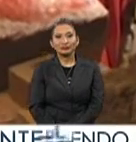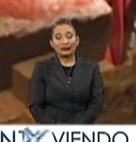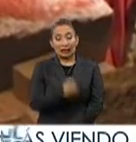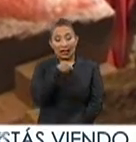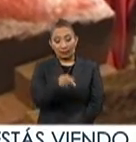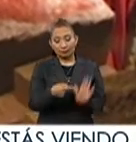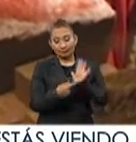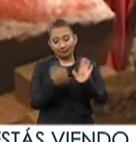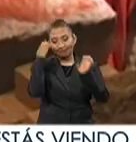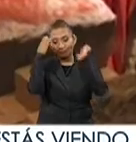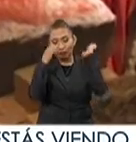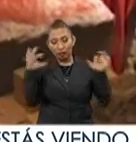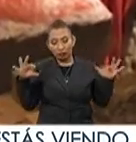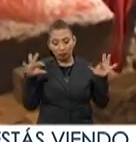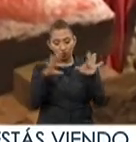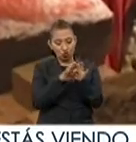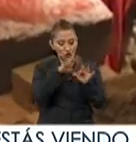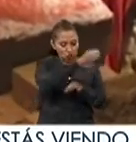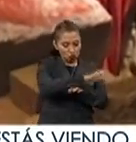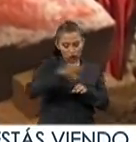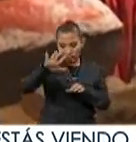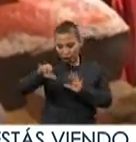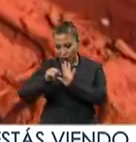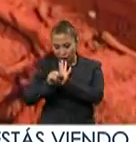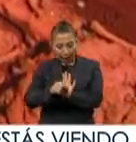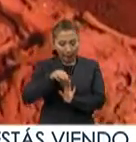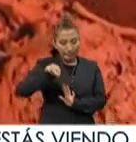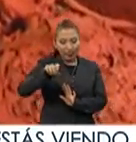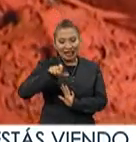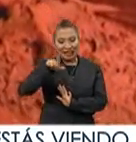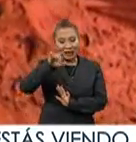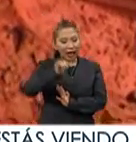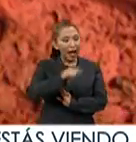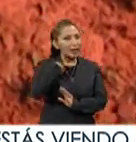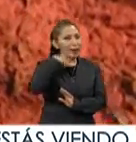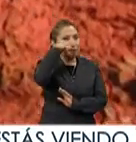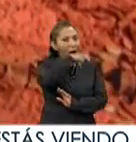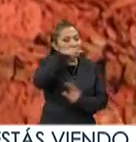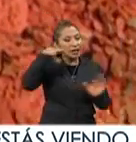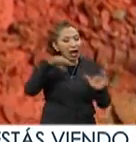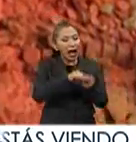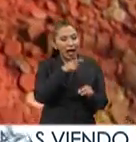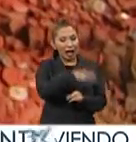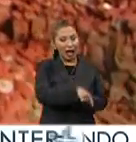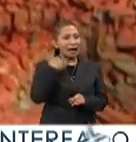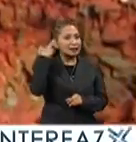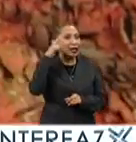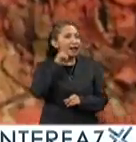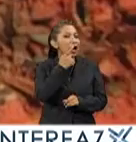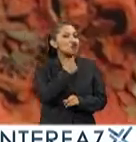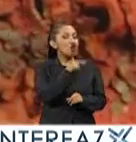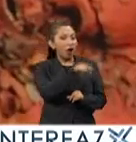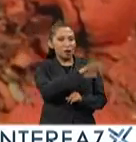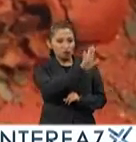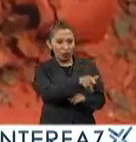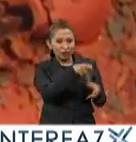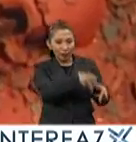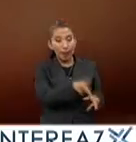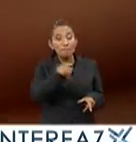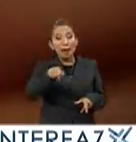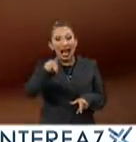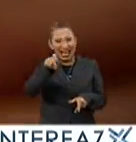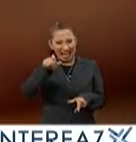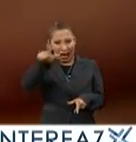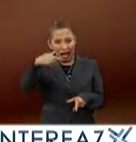Esta muestra vincula dos universos simbólicos, el mexica y el maya. Los restos de la Reina Roja, quien fue consorte de Pacal, el